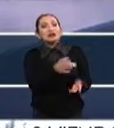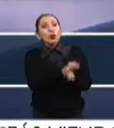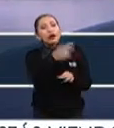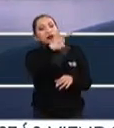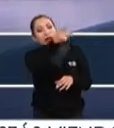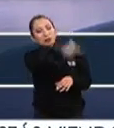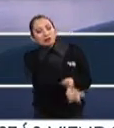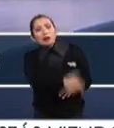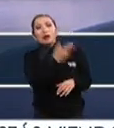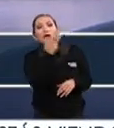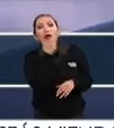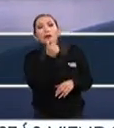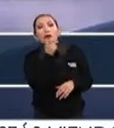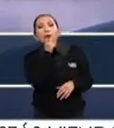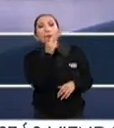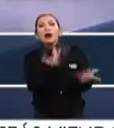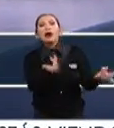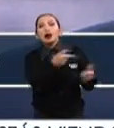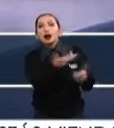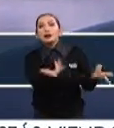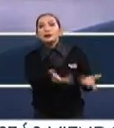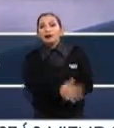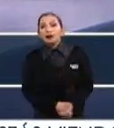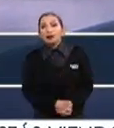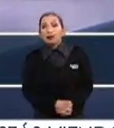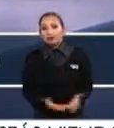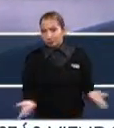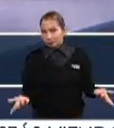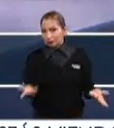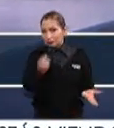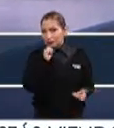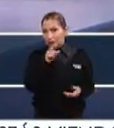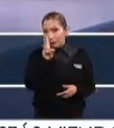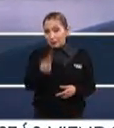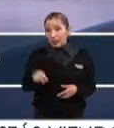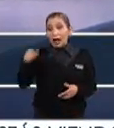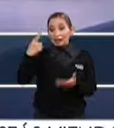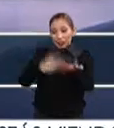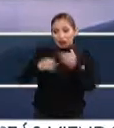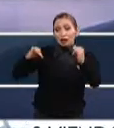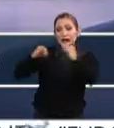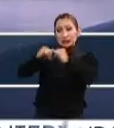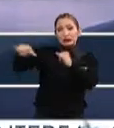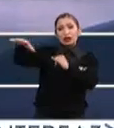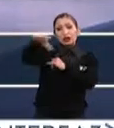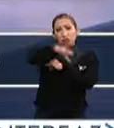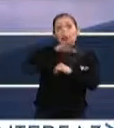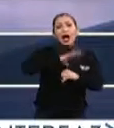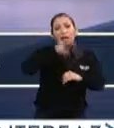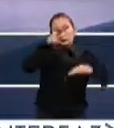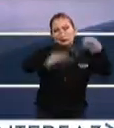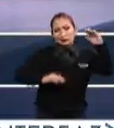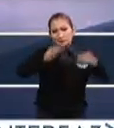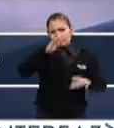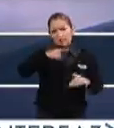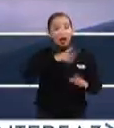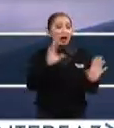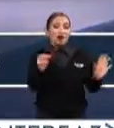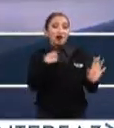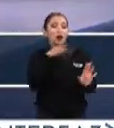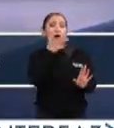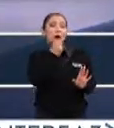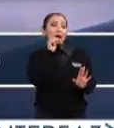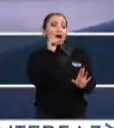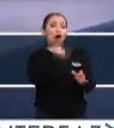es el papel de hoy día de los papás en todo esto. Es cierto, en las instituciones se generan también desigualdades y por supuesto